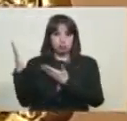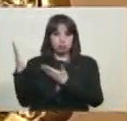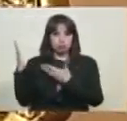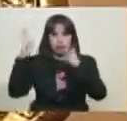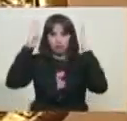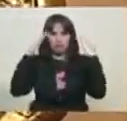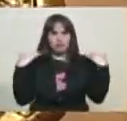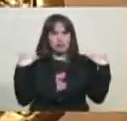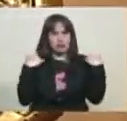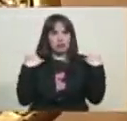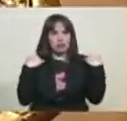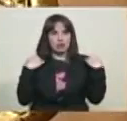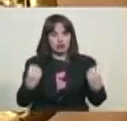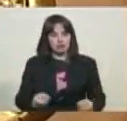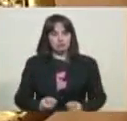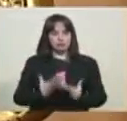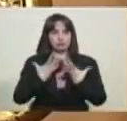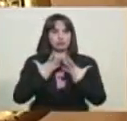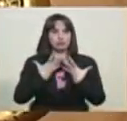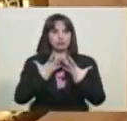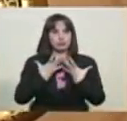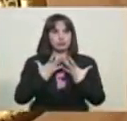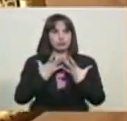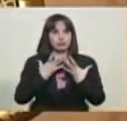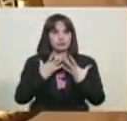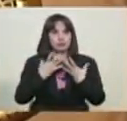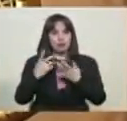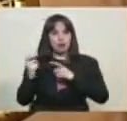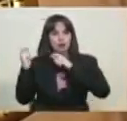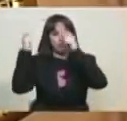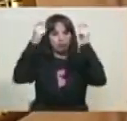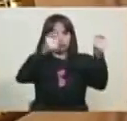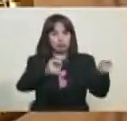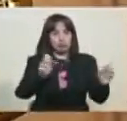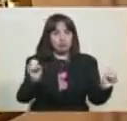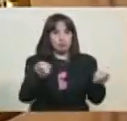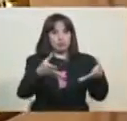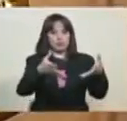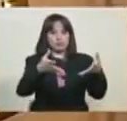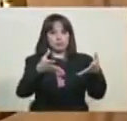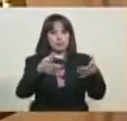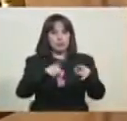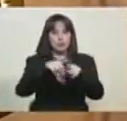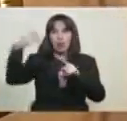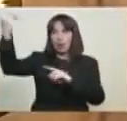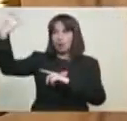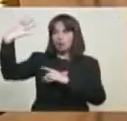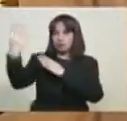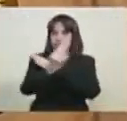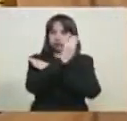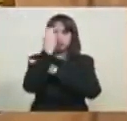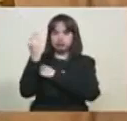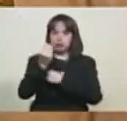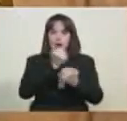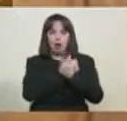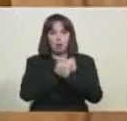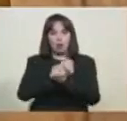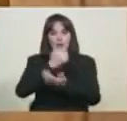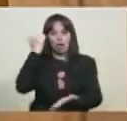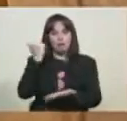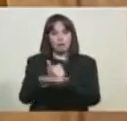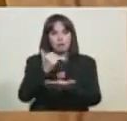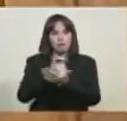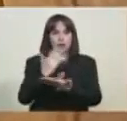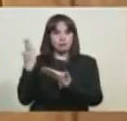llenó y nos cubrió con su manto sagrado de luz, de protección, de amor. Amén,